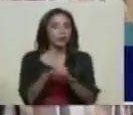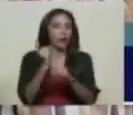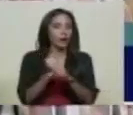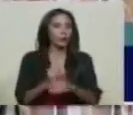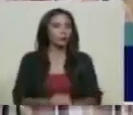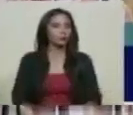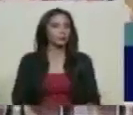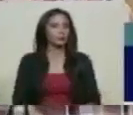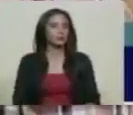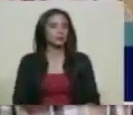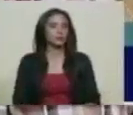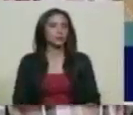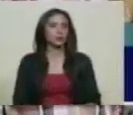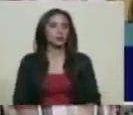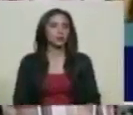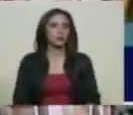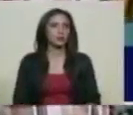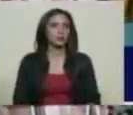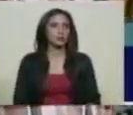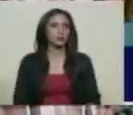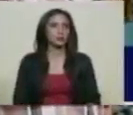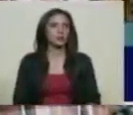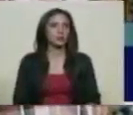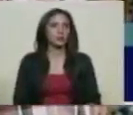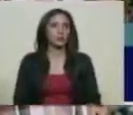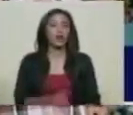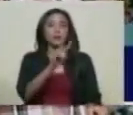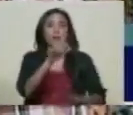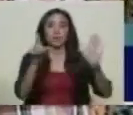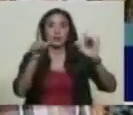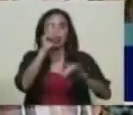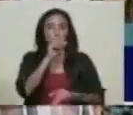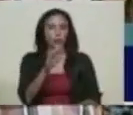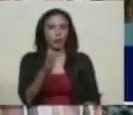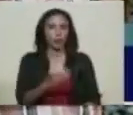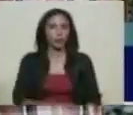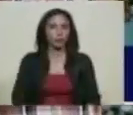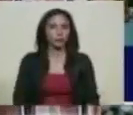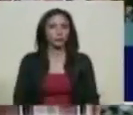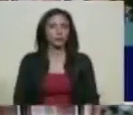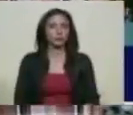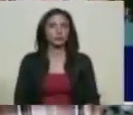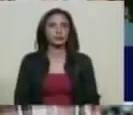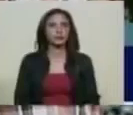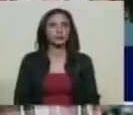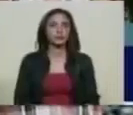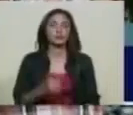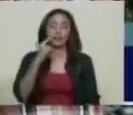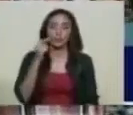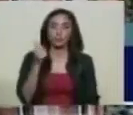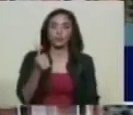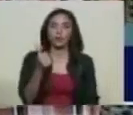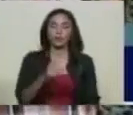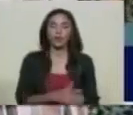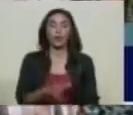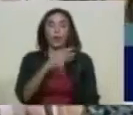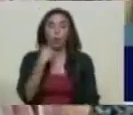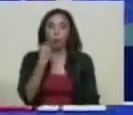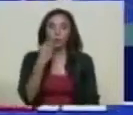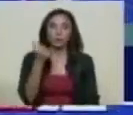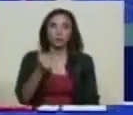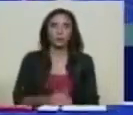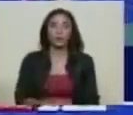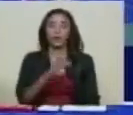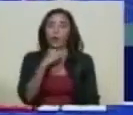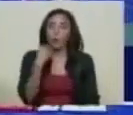trabajo, Salvador. Tienes 26 años, ¿no? Bueno, muy bien, mira, jovencito,